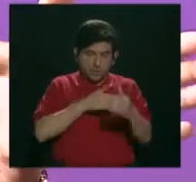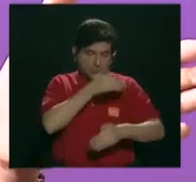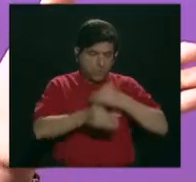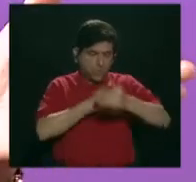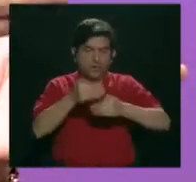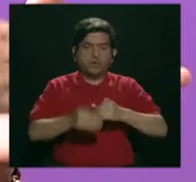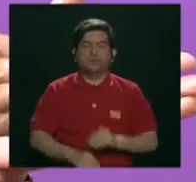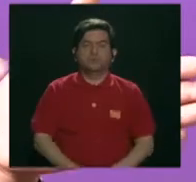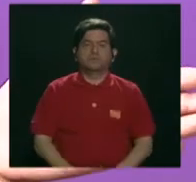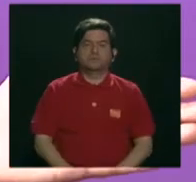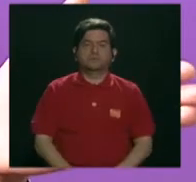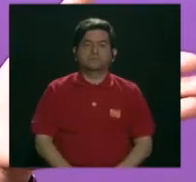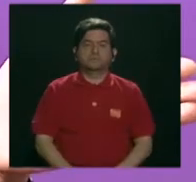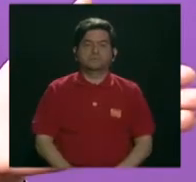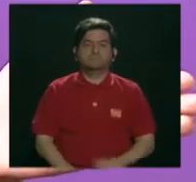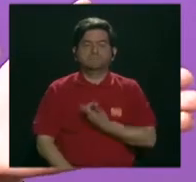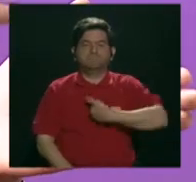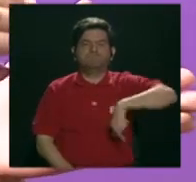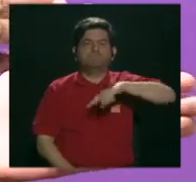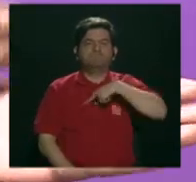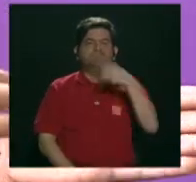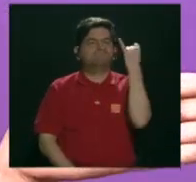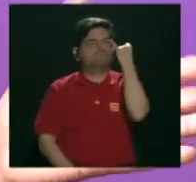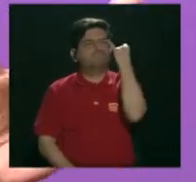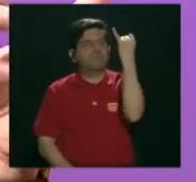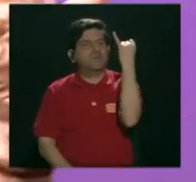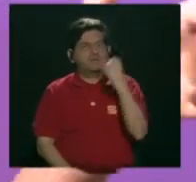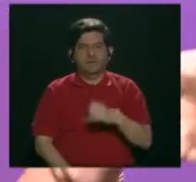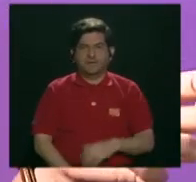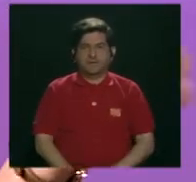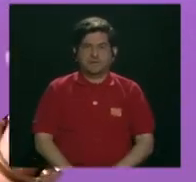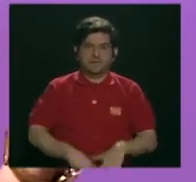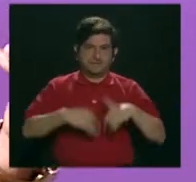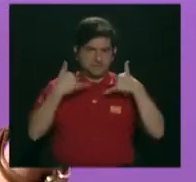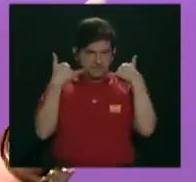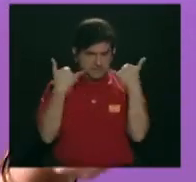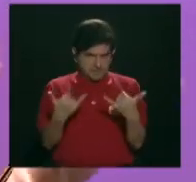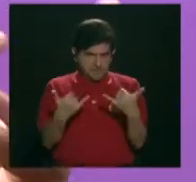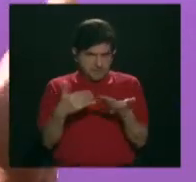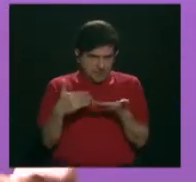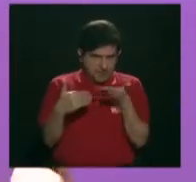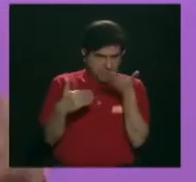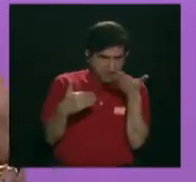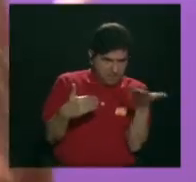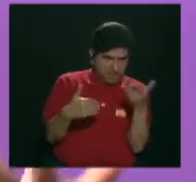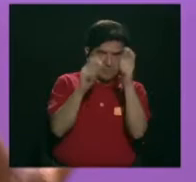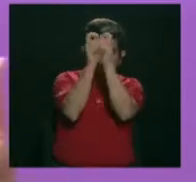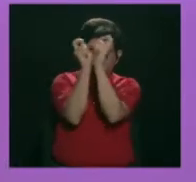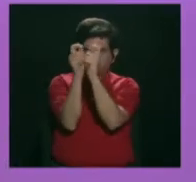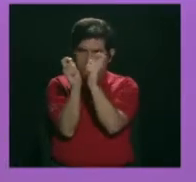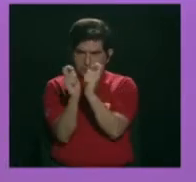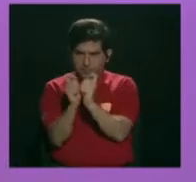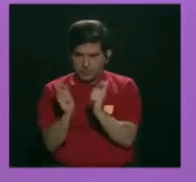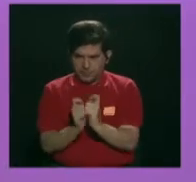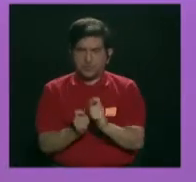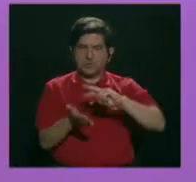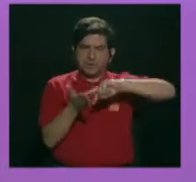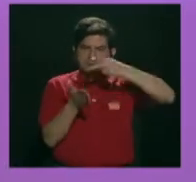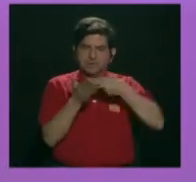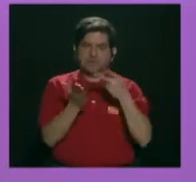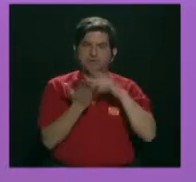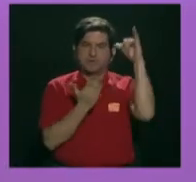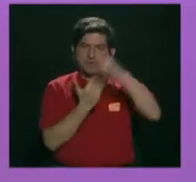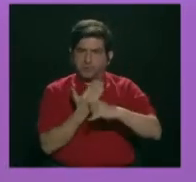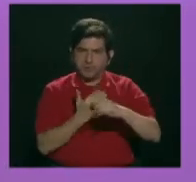Y ahí es donde planteamos, ya los elementos y los detalles en los que ha consistido el